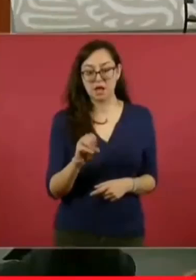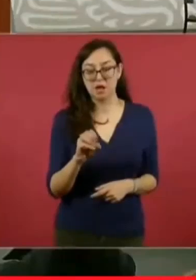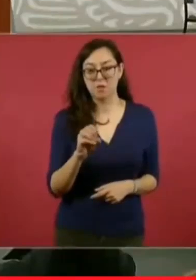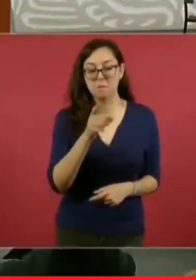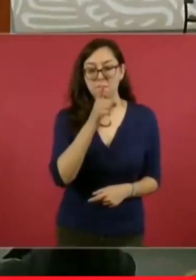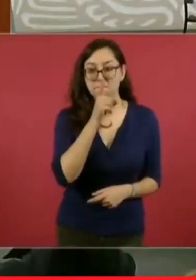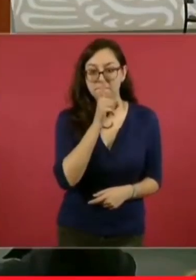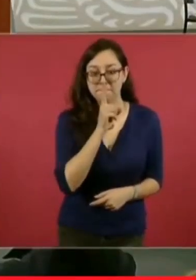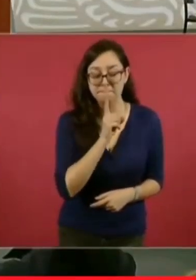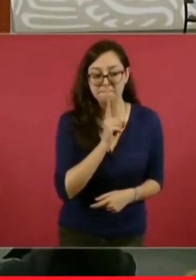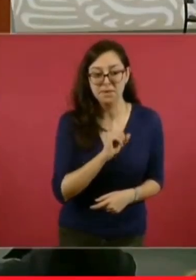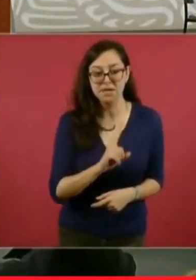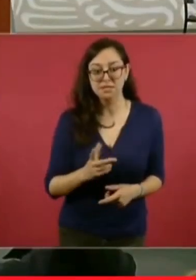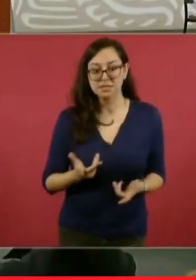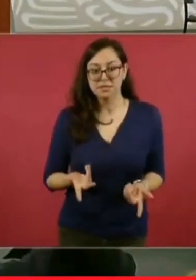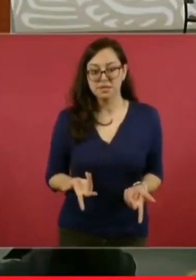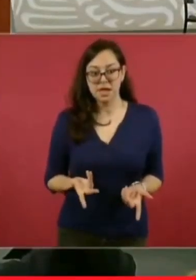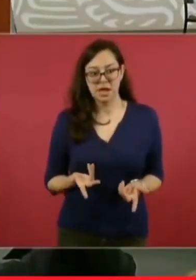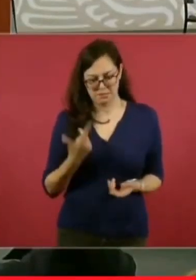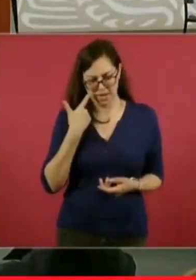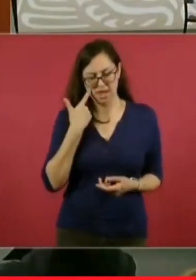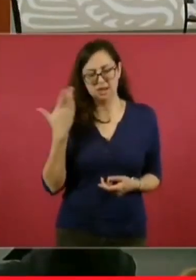Vamos a ver qué dijo.